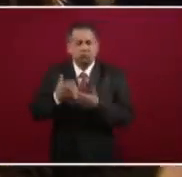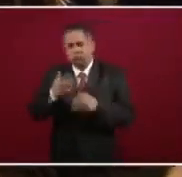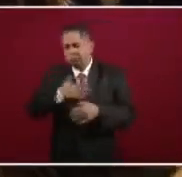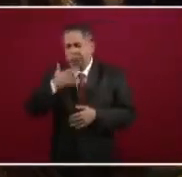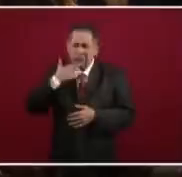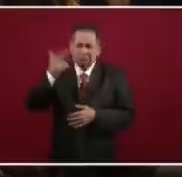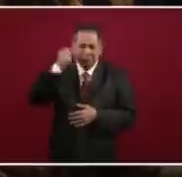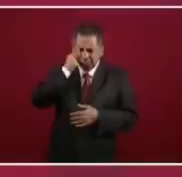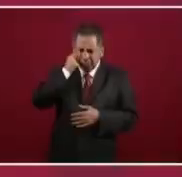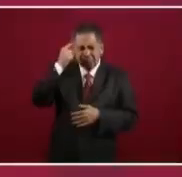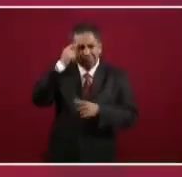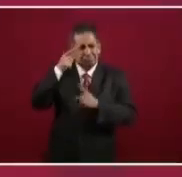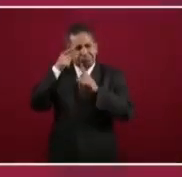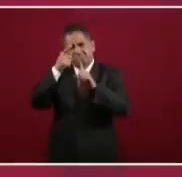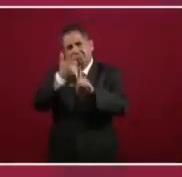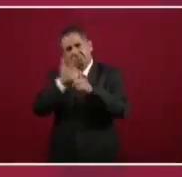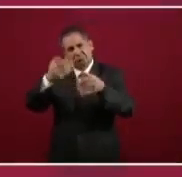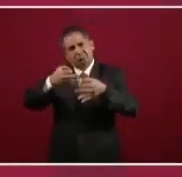vida